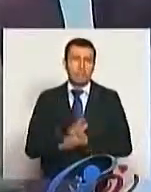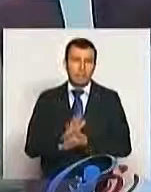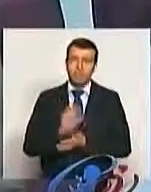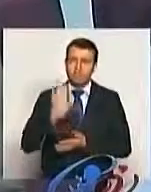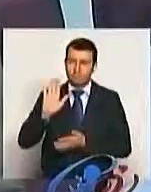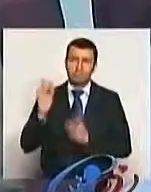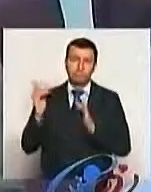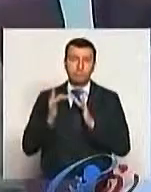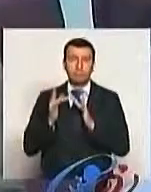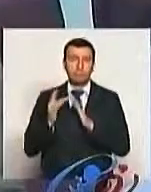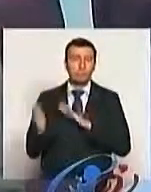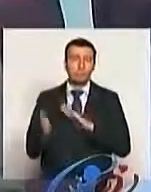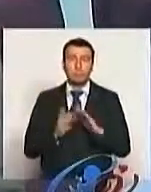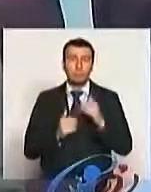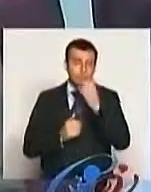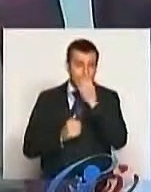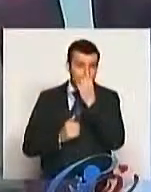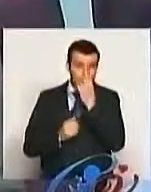este caso clínico.